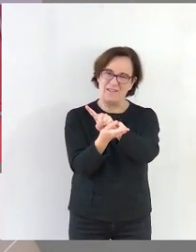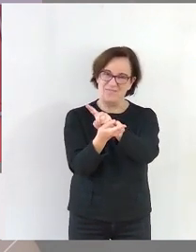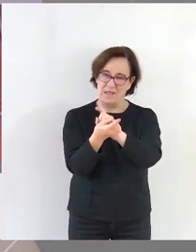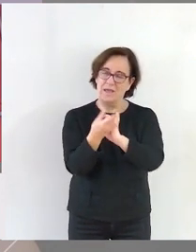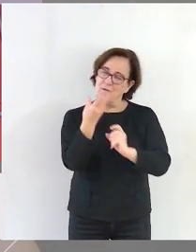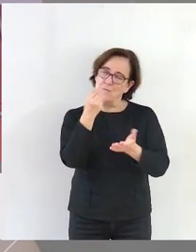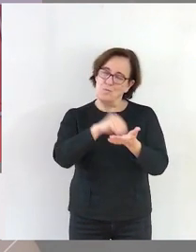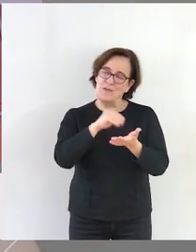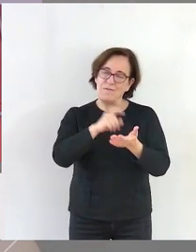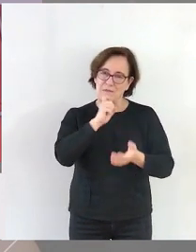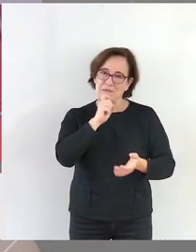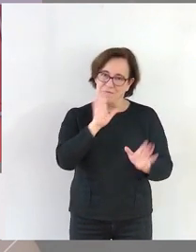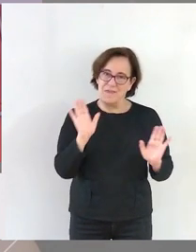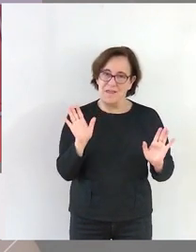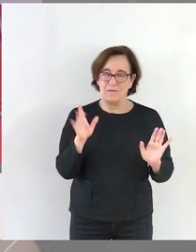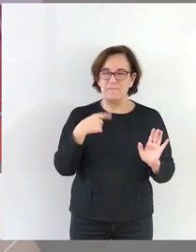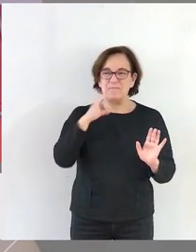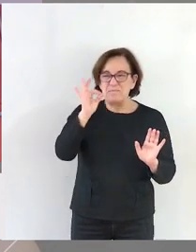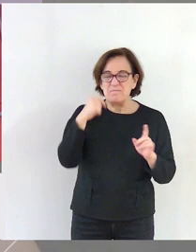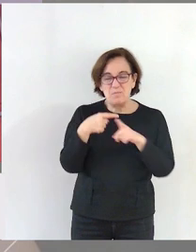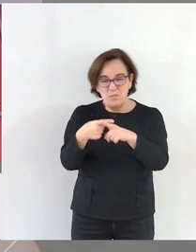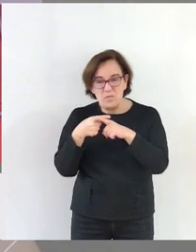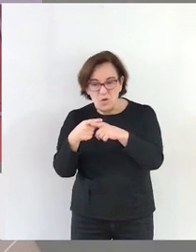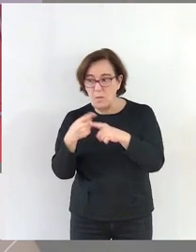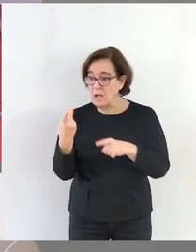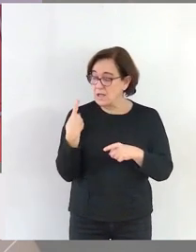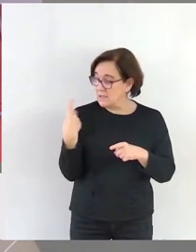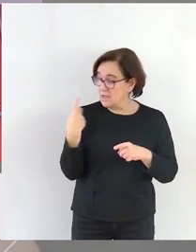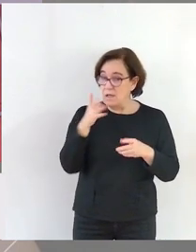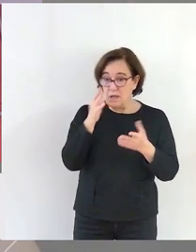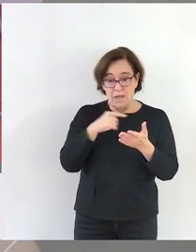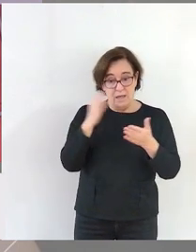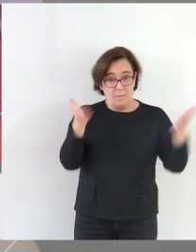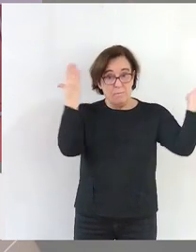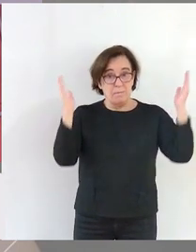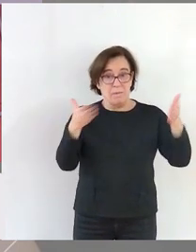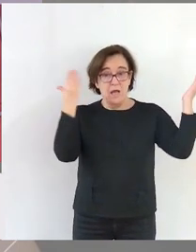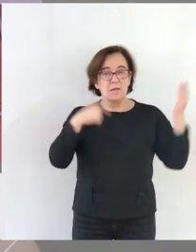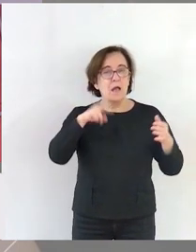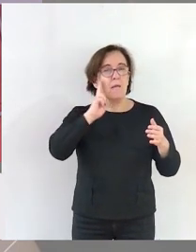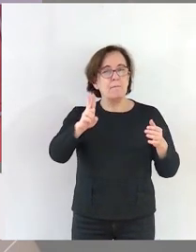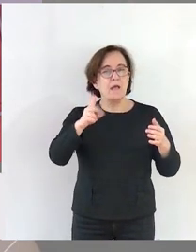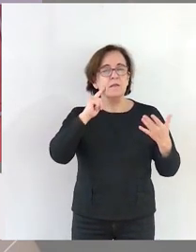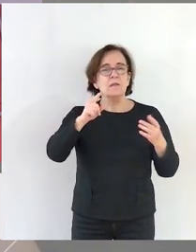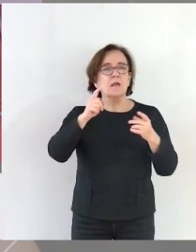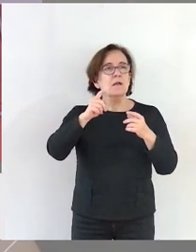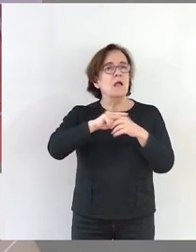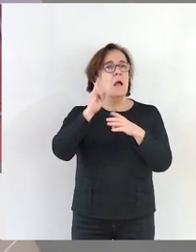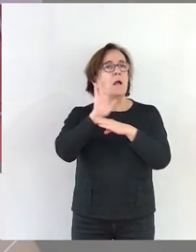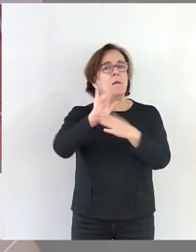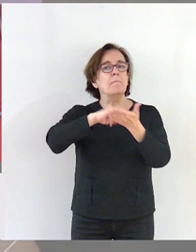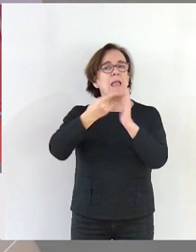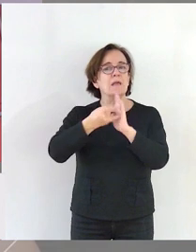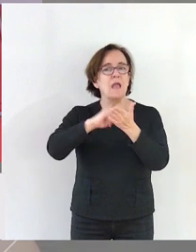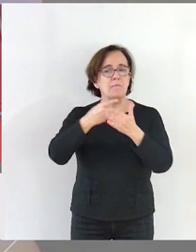tan complicado pero también es cierto no sé si compartes la idea de José Manuel que en cada cop que pasa se va viendo como este tipo de planteamientos se van